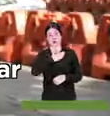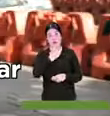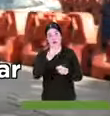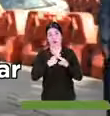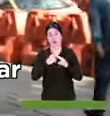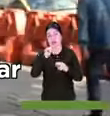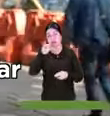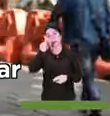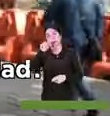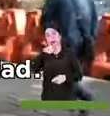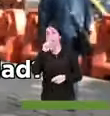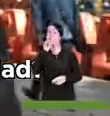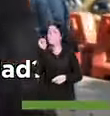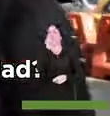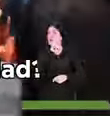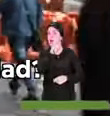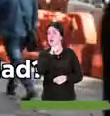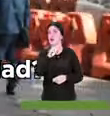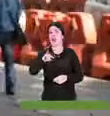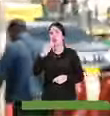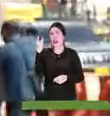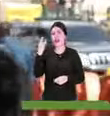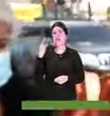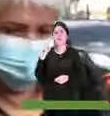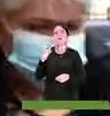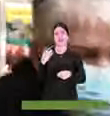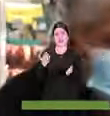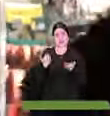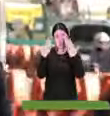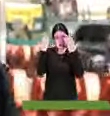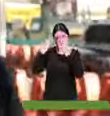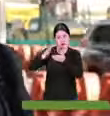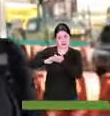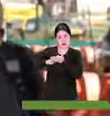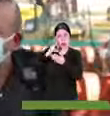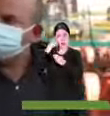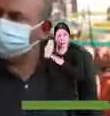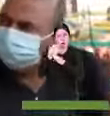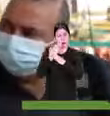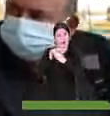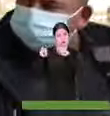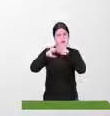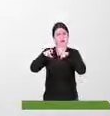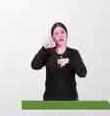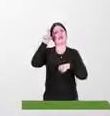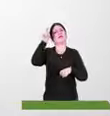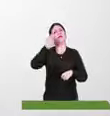metro van a provocar problemas en la movilidad de la ciudad y también por dónde va a pasar la primera línea del metro.